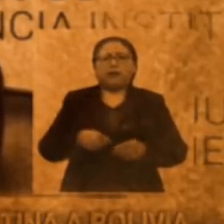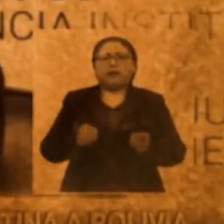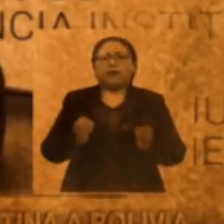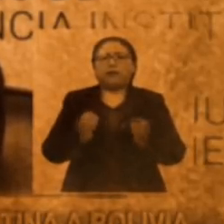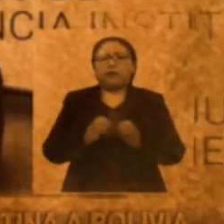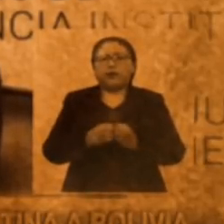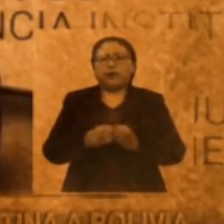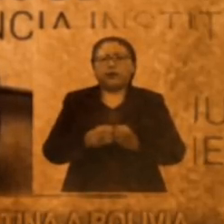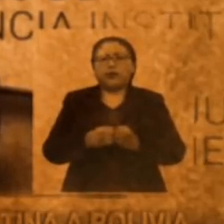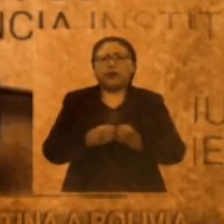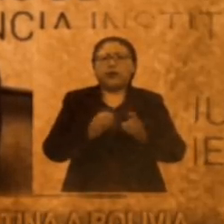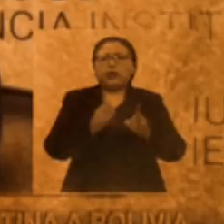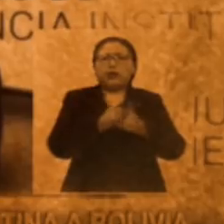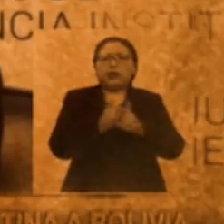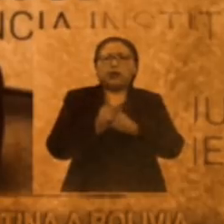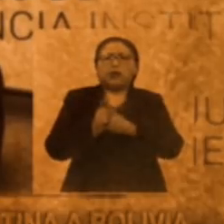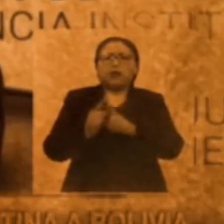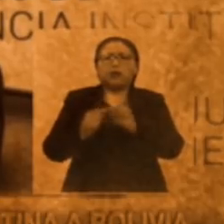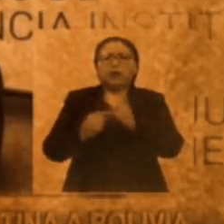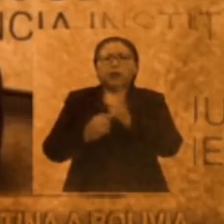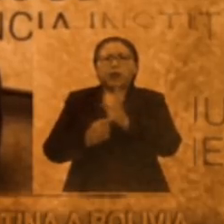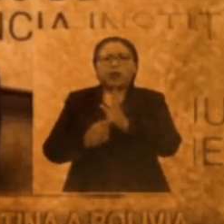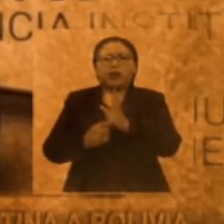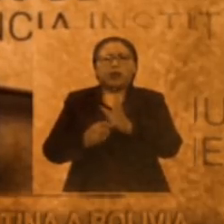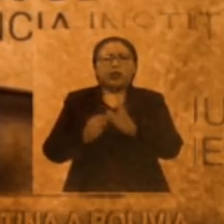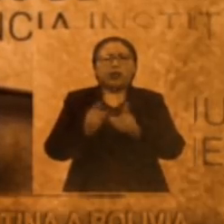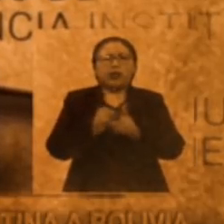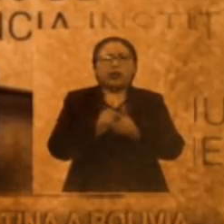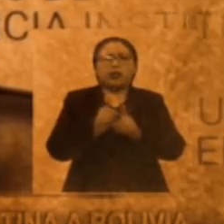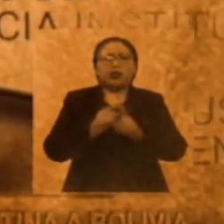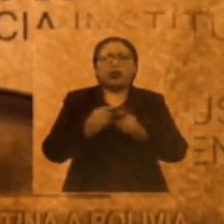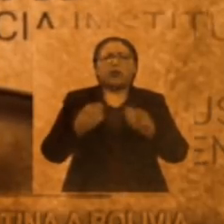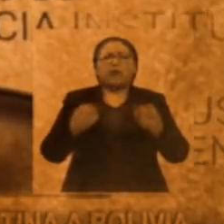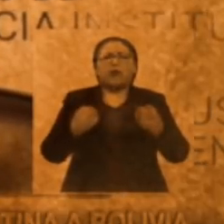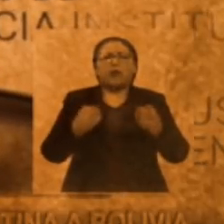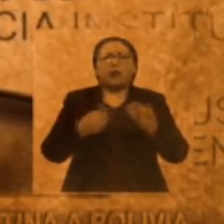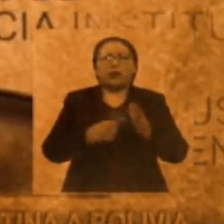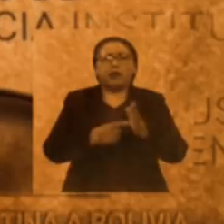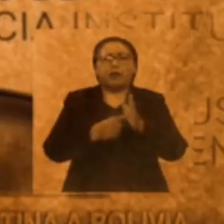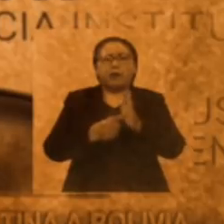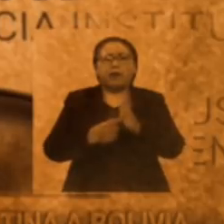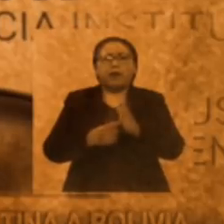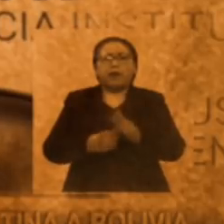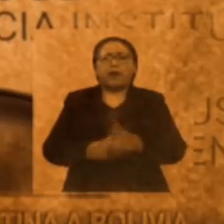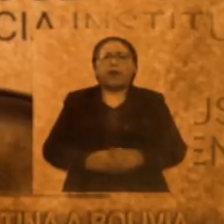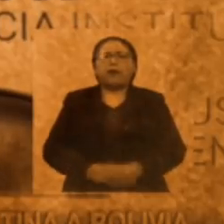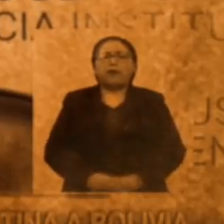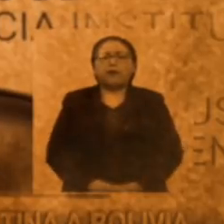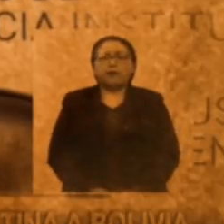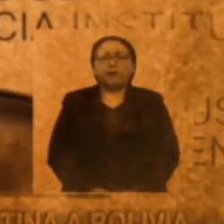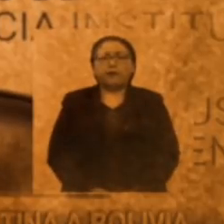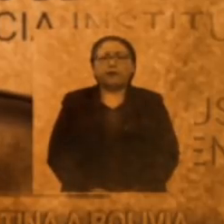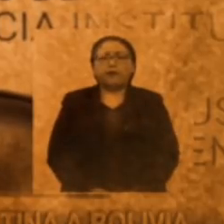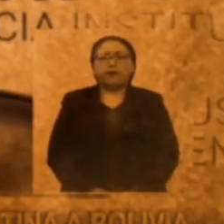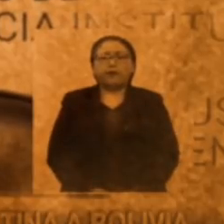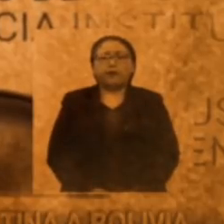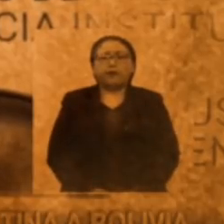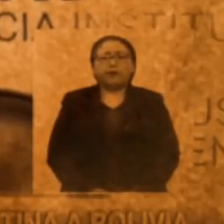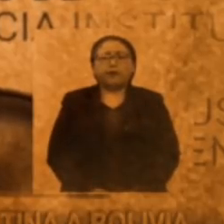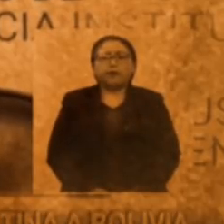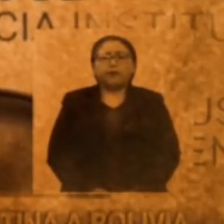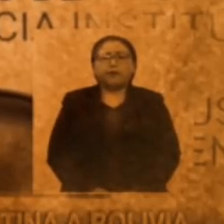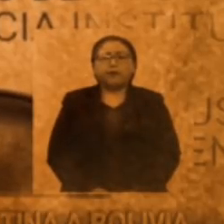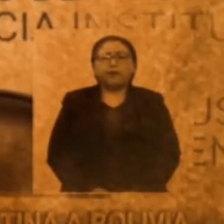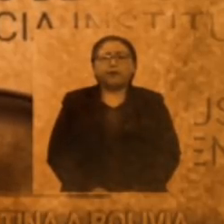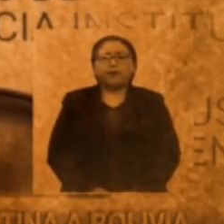en la crisis de 2019. En Bolivia, la Fiscalía abrió un proceso. La ampliación de la denuncia contra el